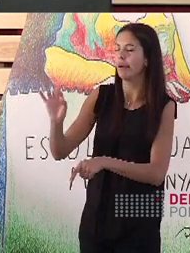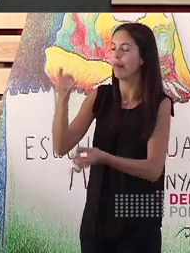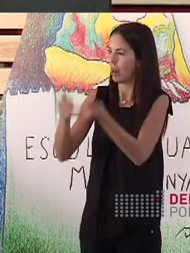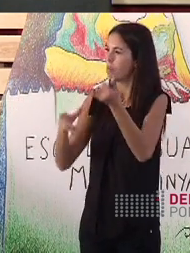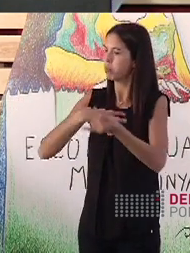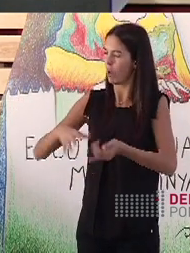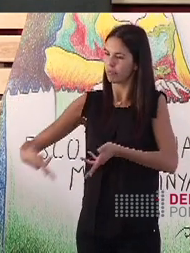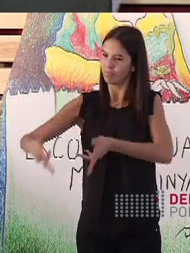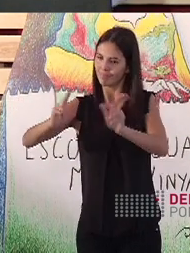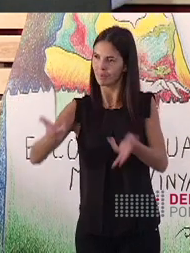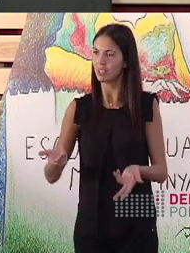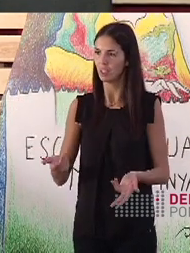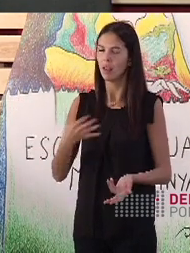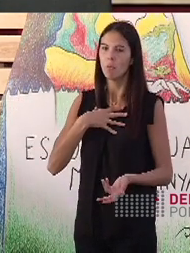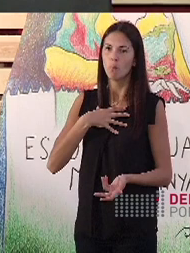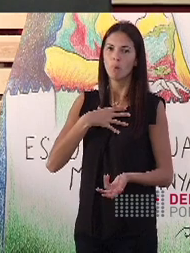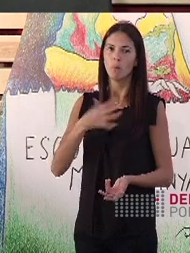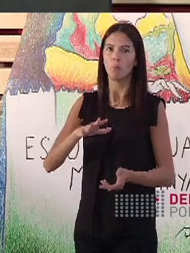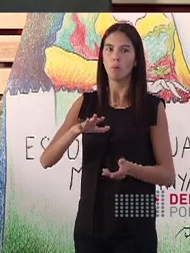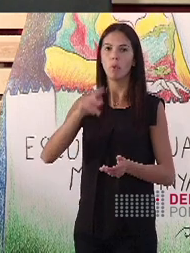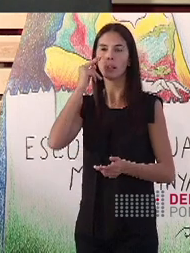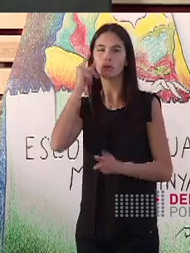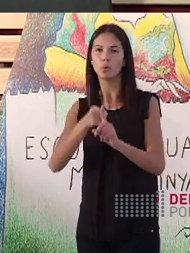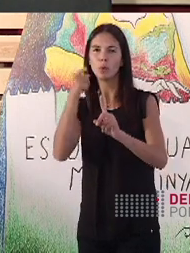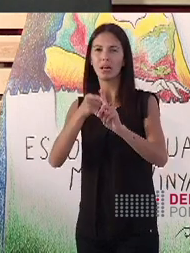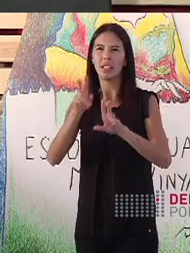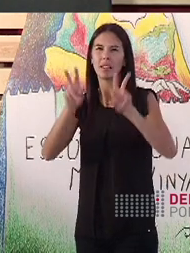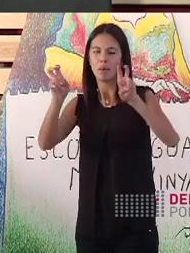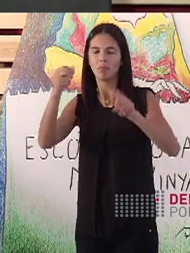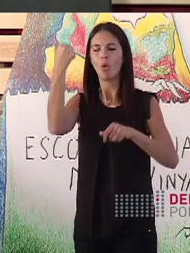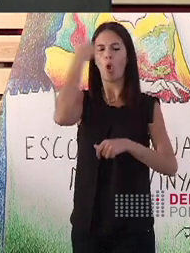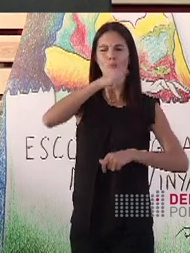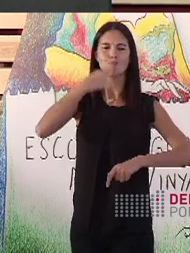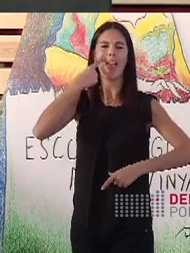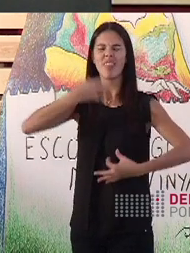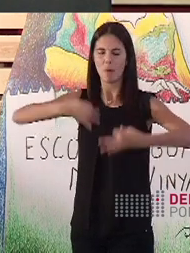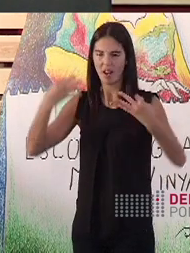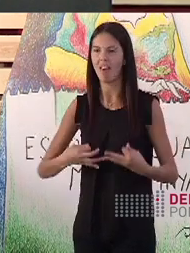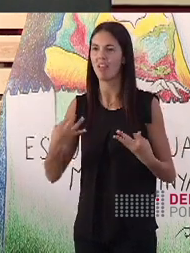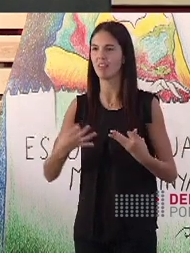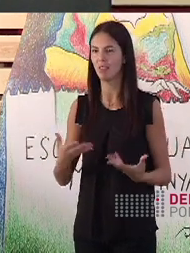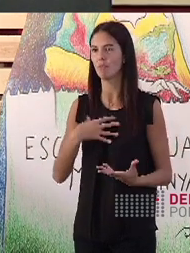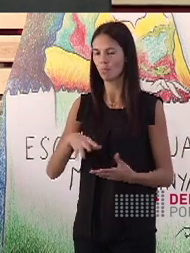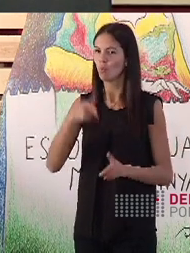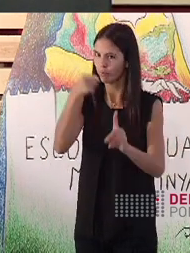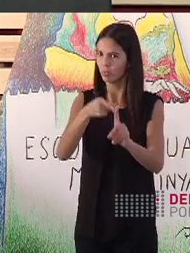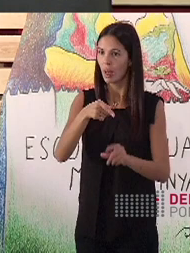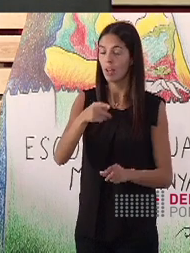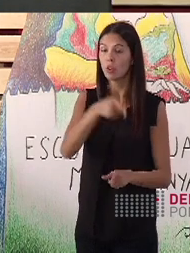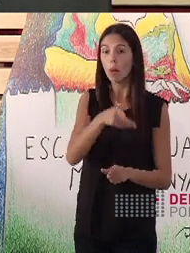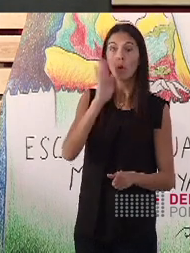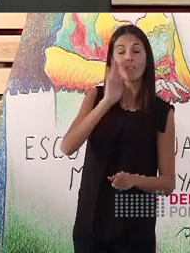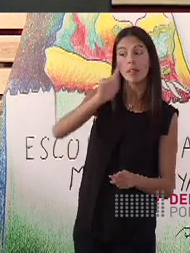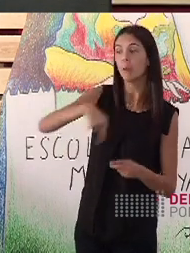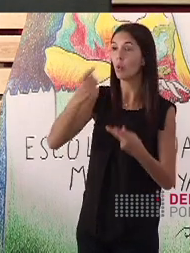realidad y poner sobre la mesa esto de ser un hombre de verdad. Y esa es la pornografía y después la